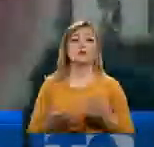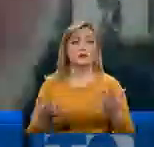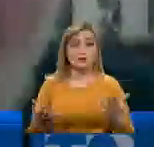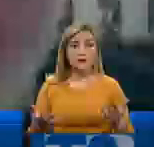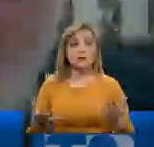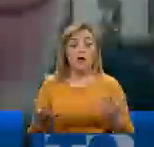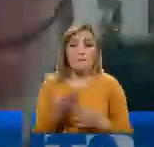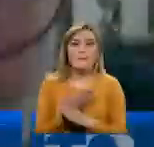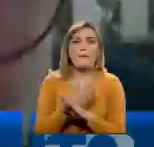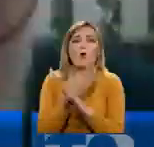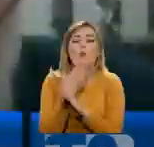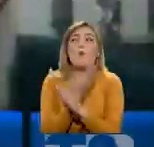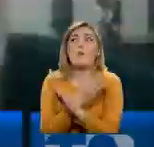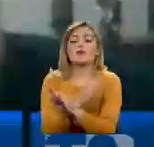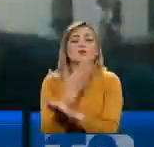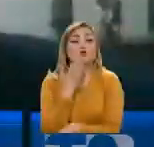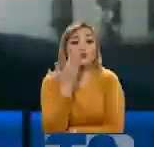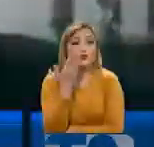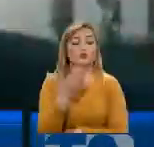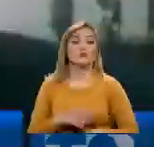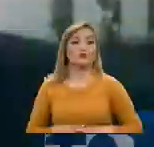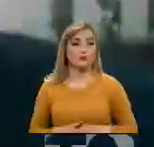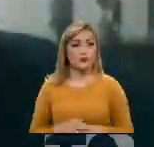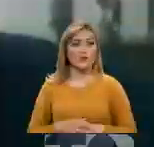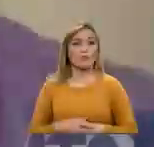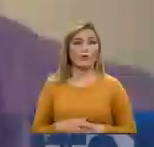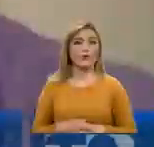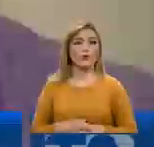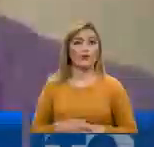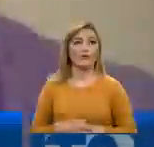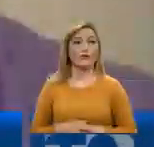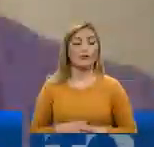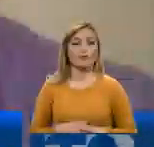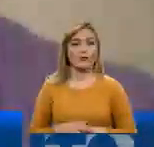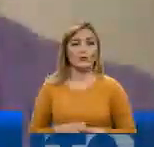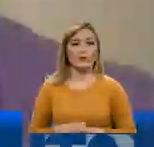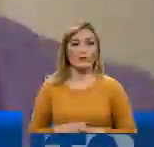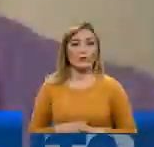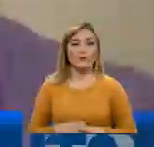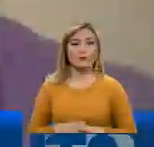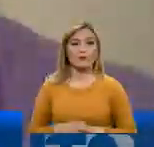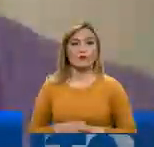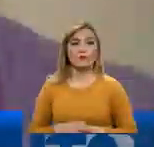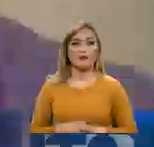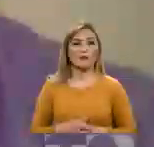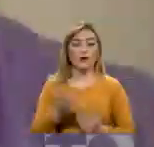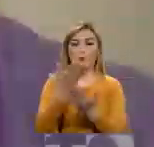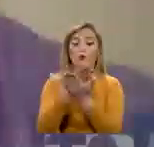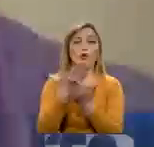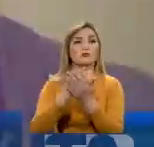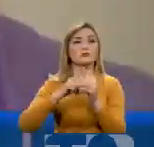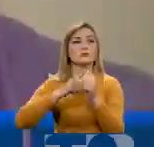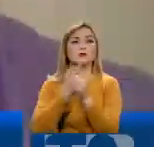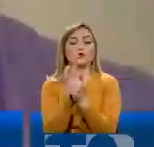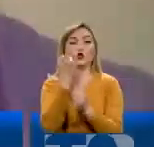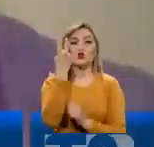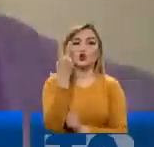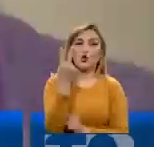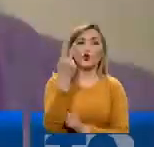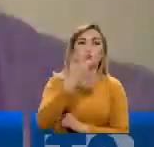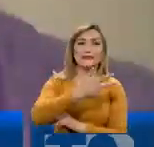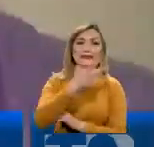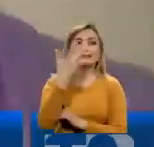establece previsiones de ahora, cuando puede hacerlo, para entonces. Nosotros habíamos propuesto en principio hacer en